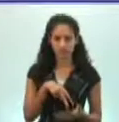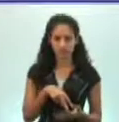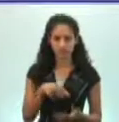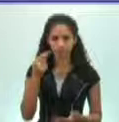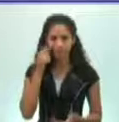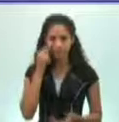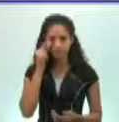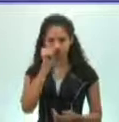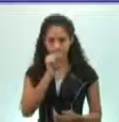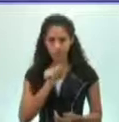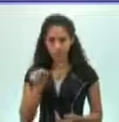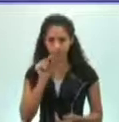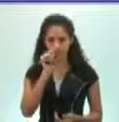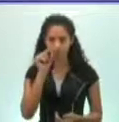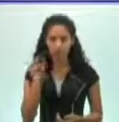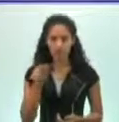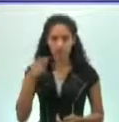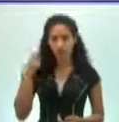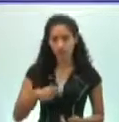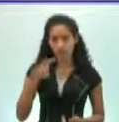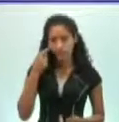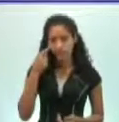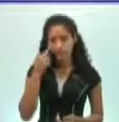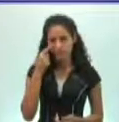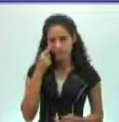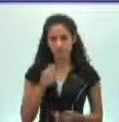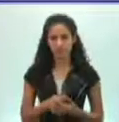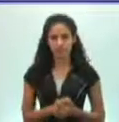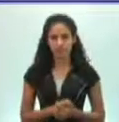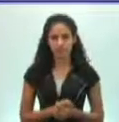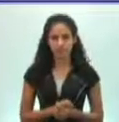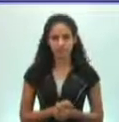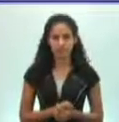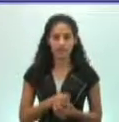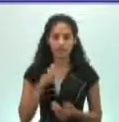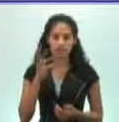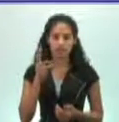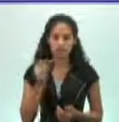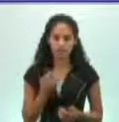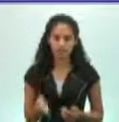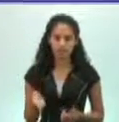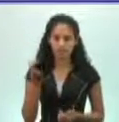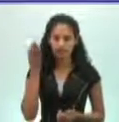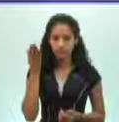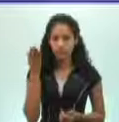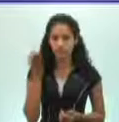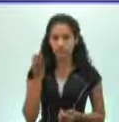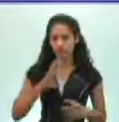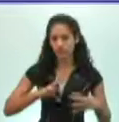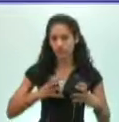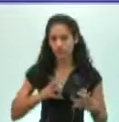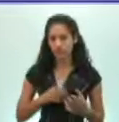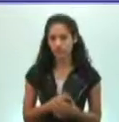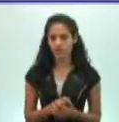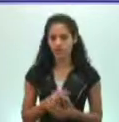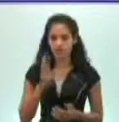gráfico. Debes haber notado que aumentó de esta forma, es